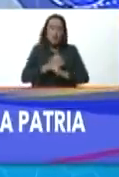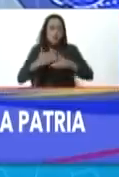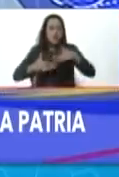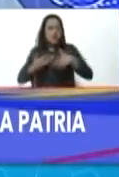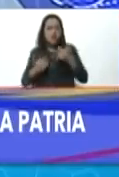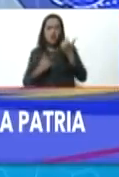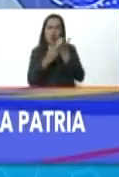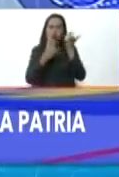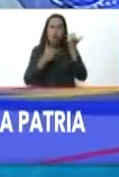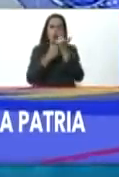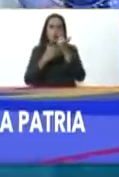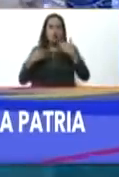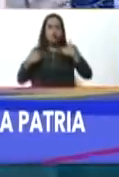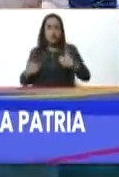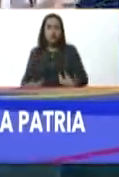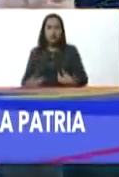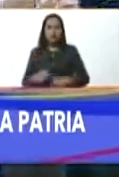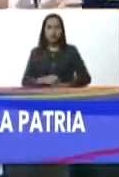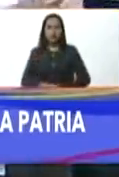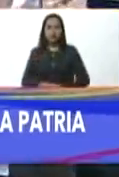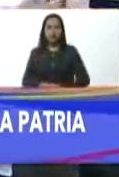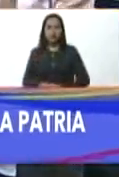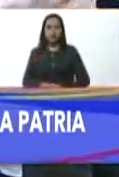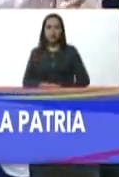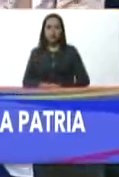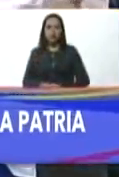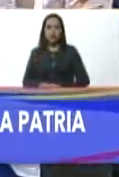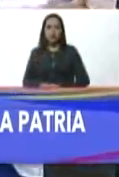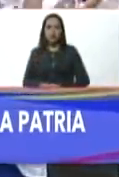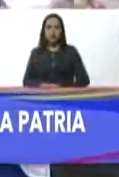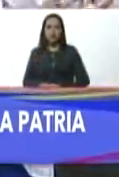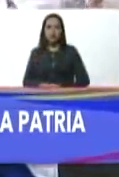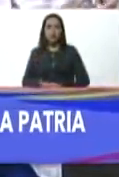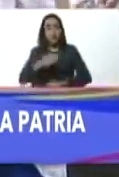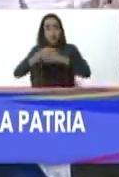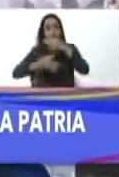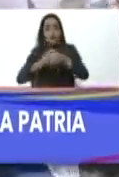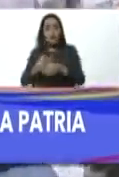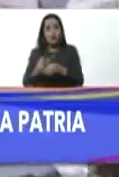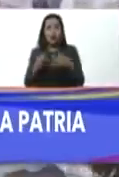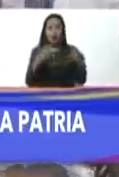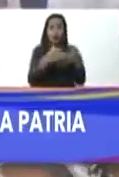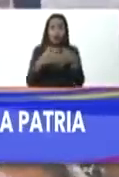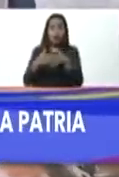solidaridad humana. Y le hablo a las grandes mayorías,